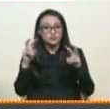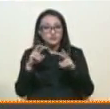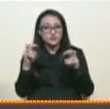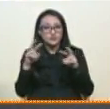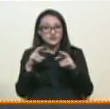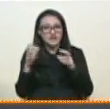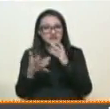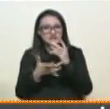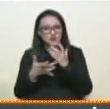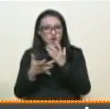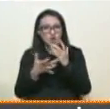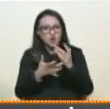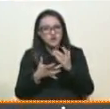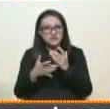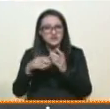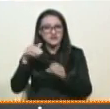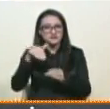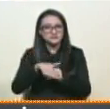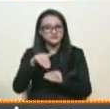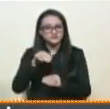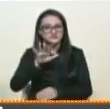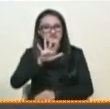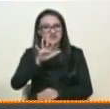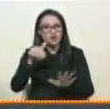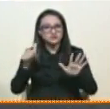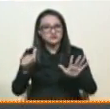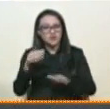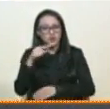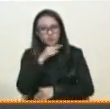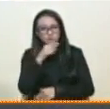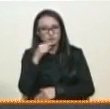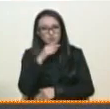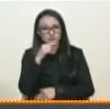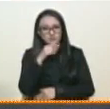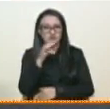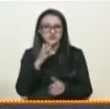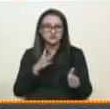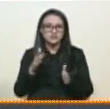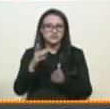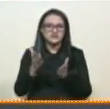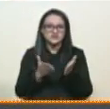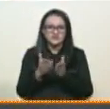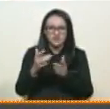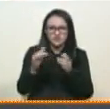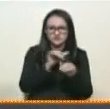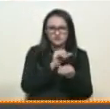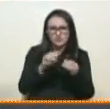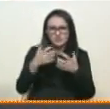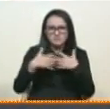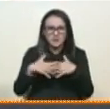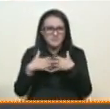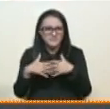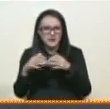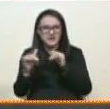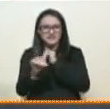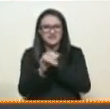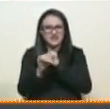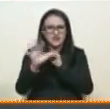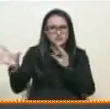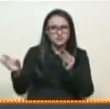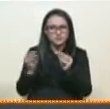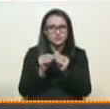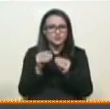infraestructura tecnológica electoral es el 5 y 6 de octubre. Eso tiene que ver con todos nuestros servidores, con todas nuestras redes, con todo lo que es